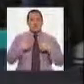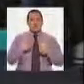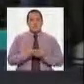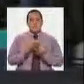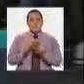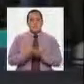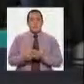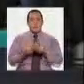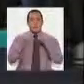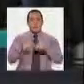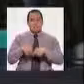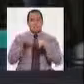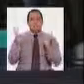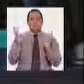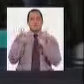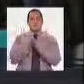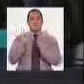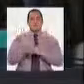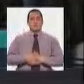existencia de esa reunión.